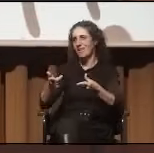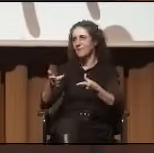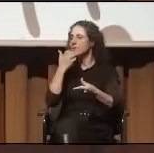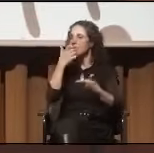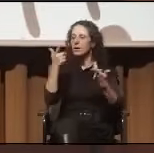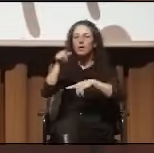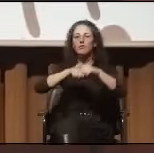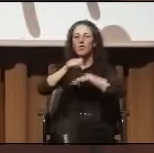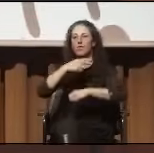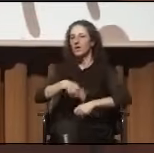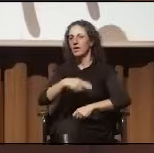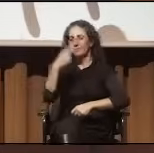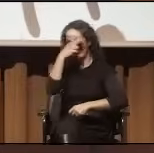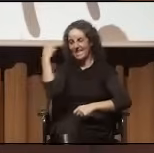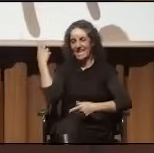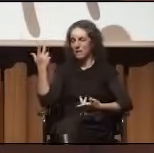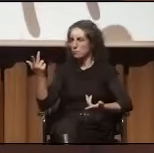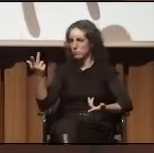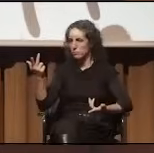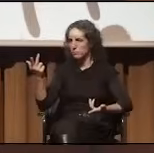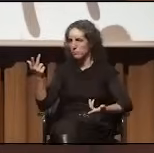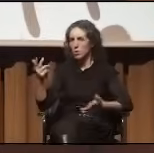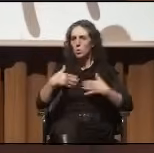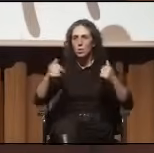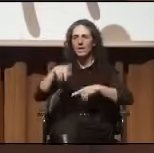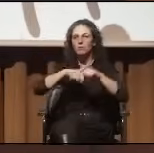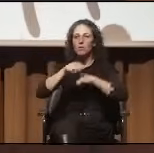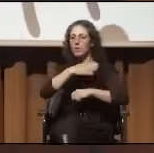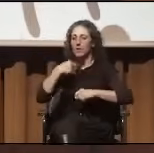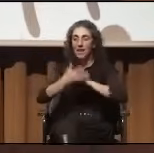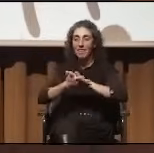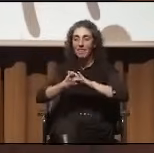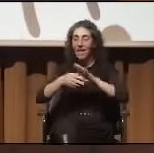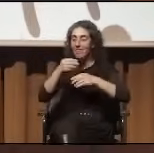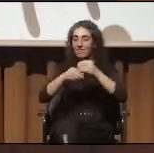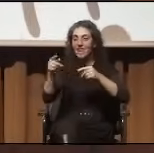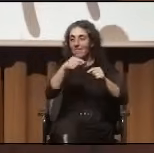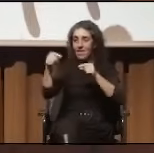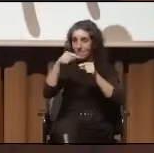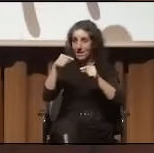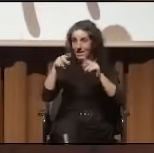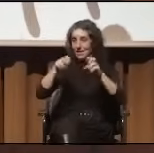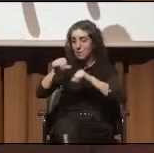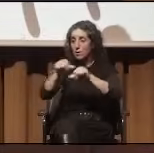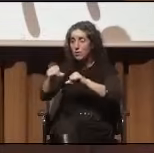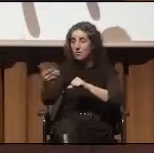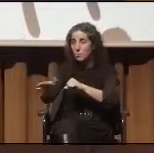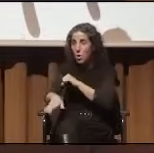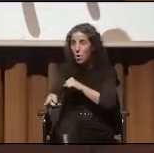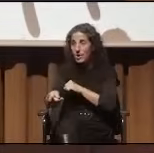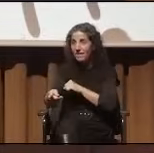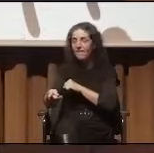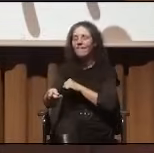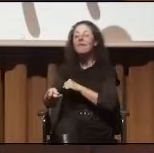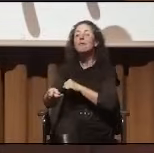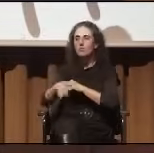qué sé, de tercera, en fin, cualquier asociación que quiera hacer un debate sobre el proceso de morir, que pueda emplear eso de forma, no como hacemos hoy improvisando, sino